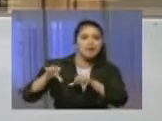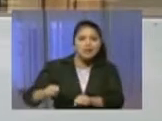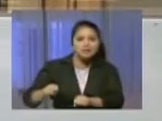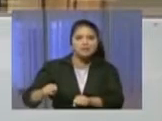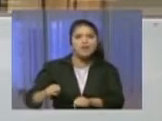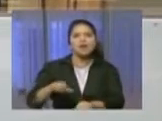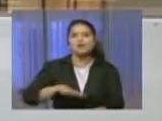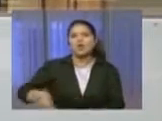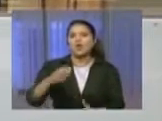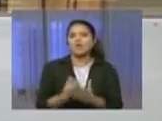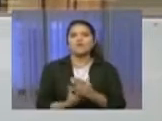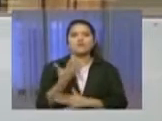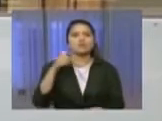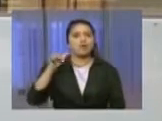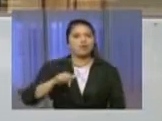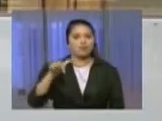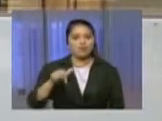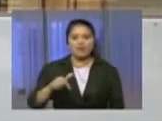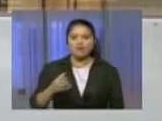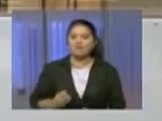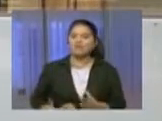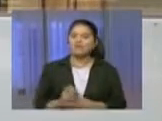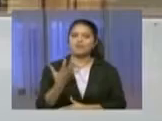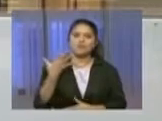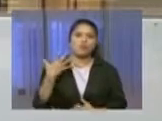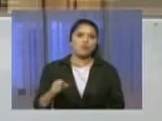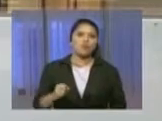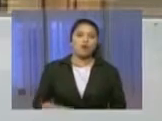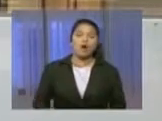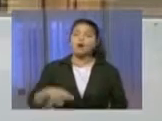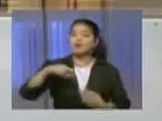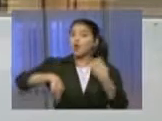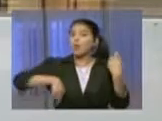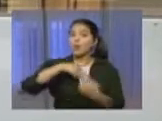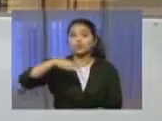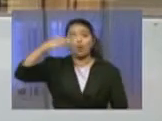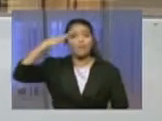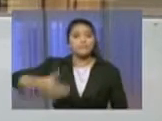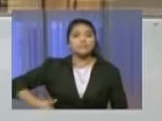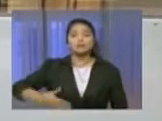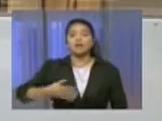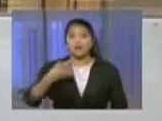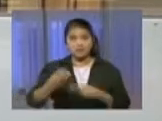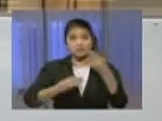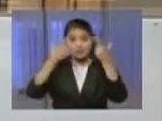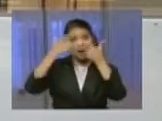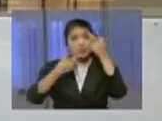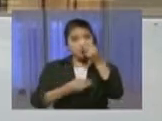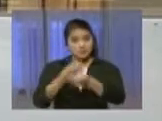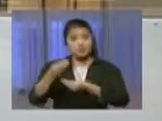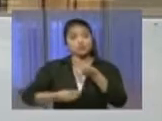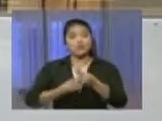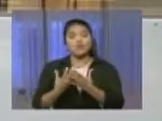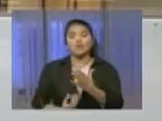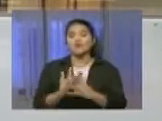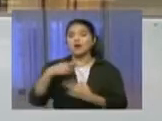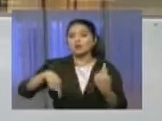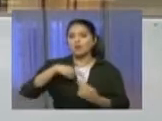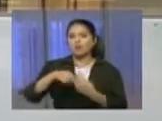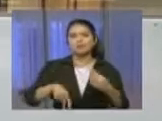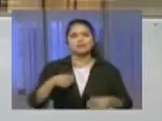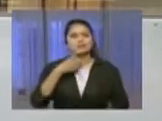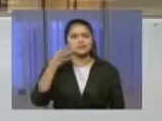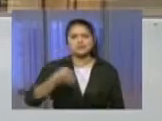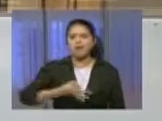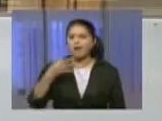los fundadores una Revolución militar hizo el cadete Chávez ese Cadete que fue